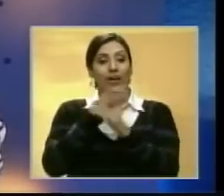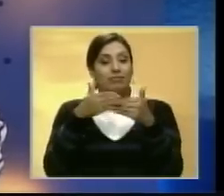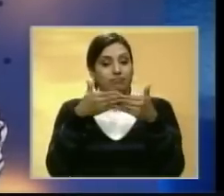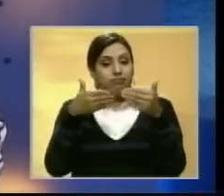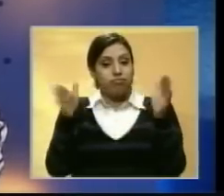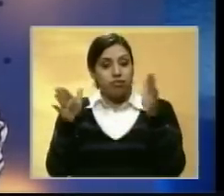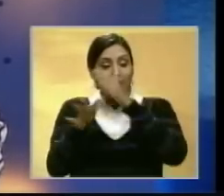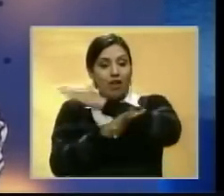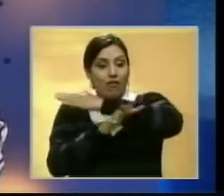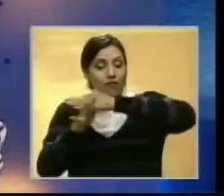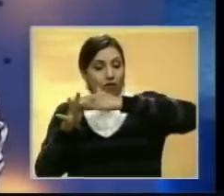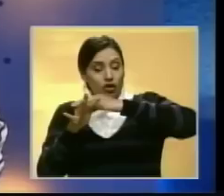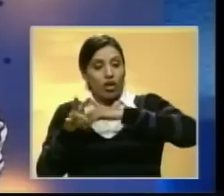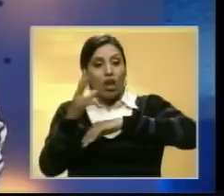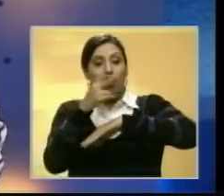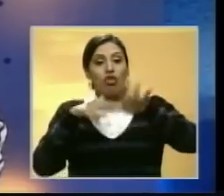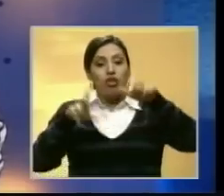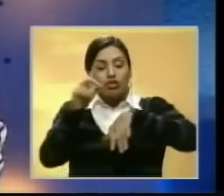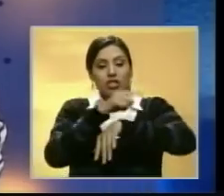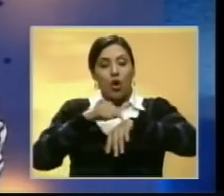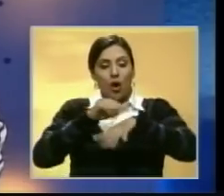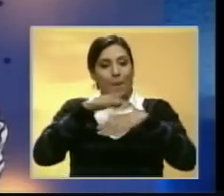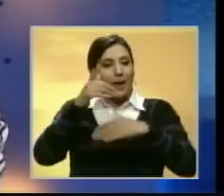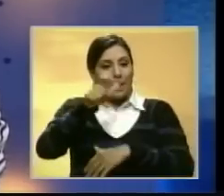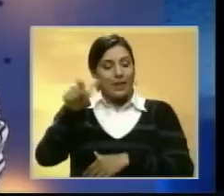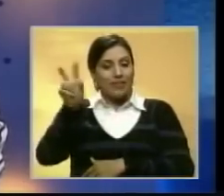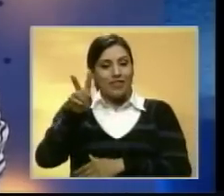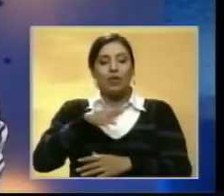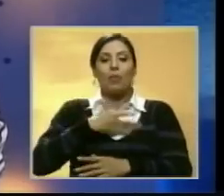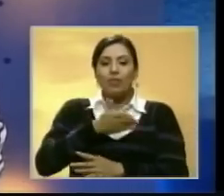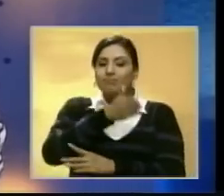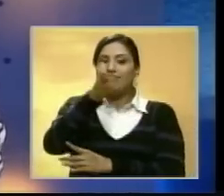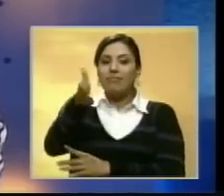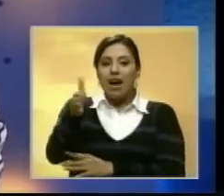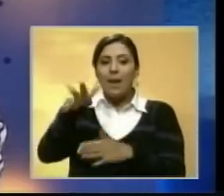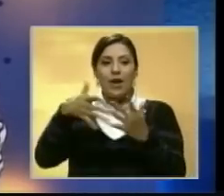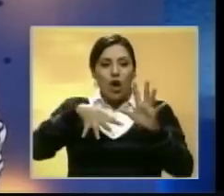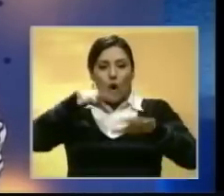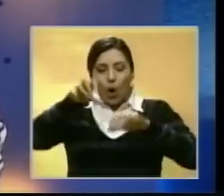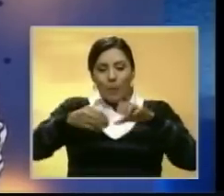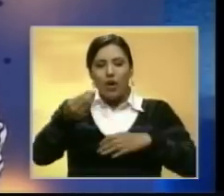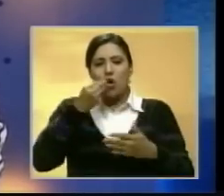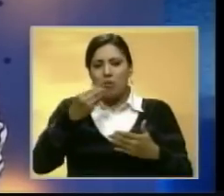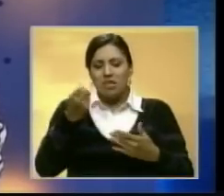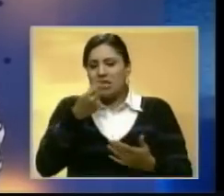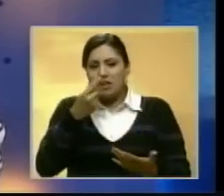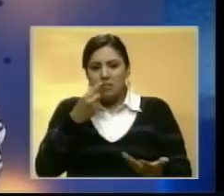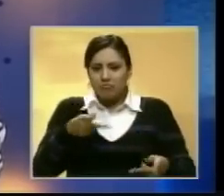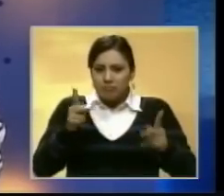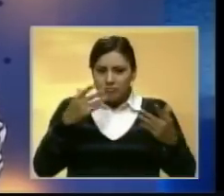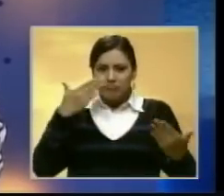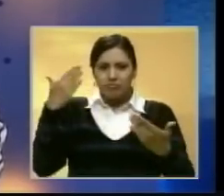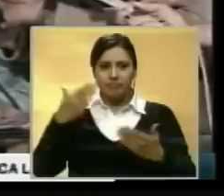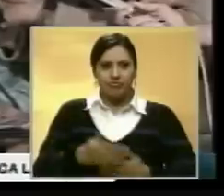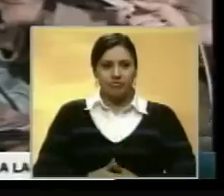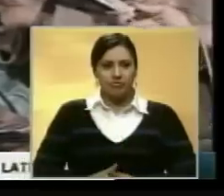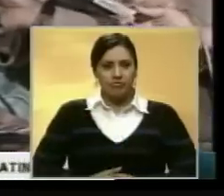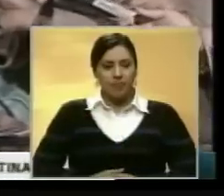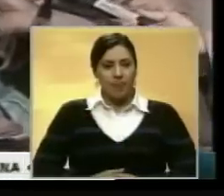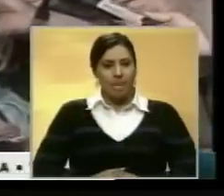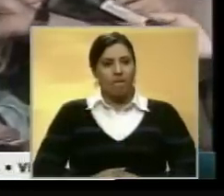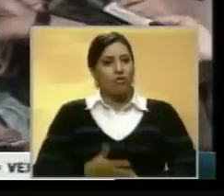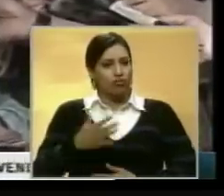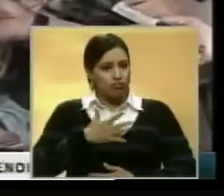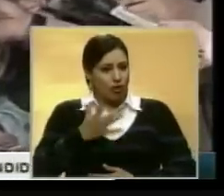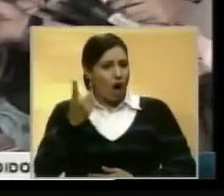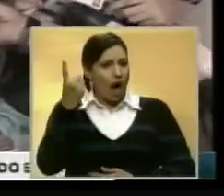el paso peatonal por 12 horas para que los venezolanos pudieran ir al vecino país a comprar alimentos y medicinas. Escuchemos. Ayer